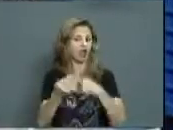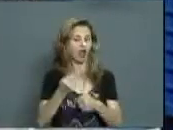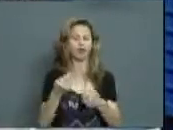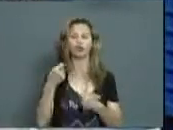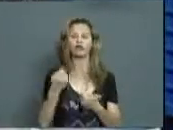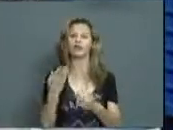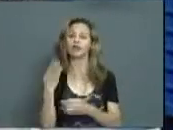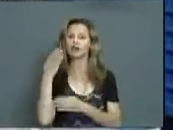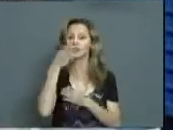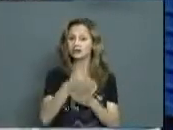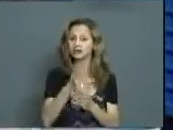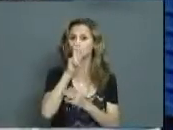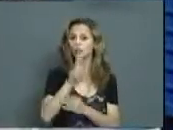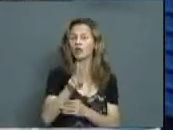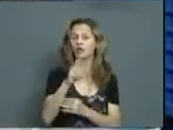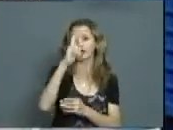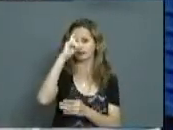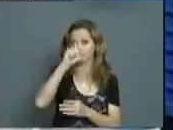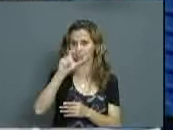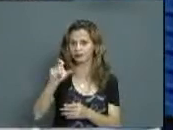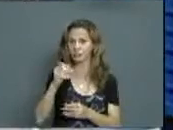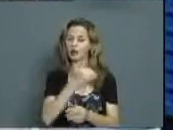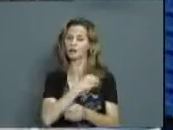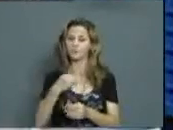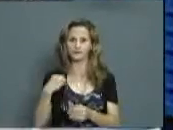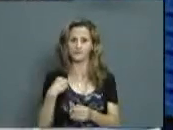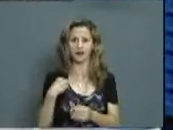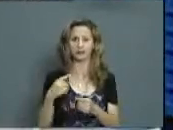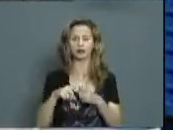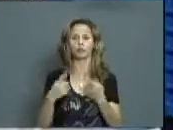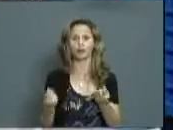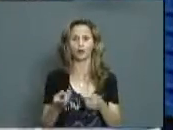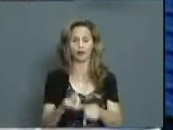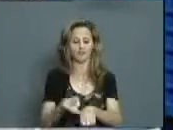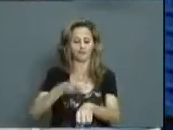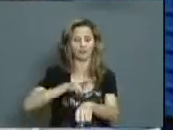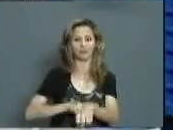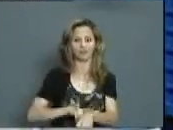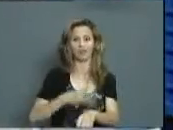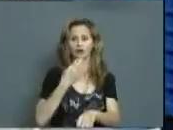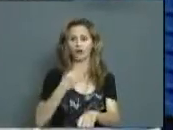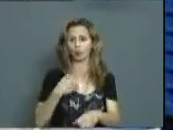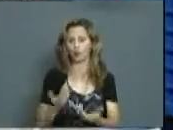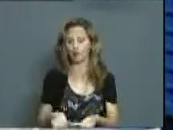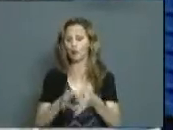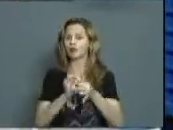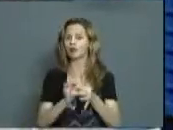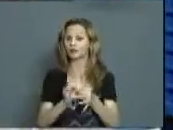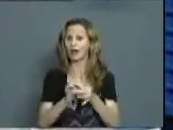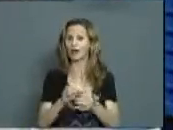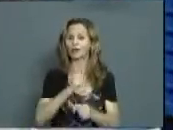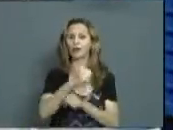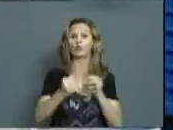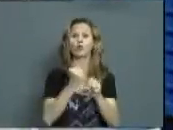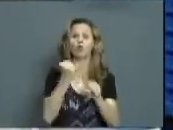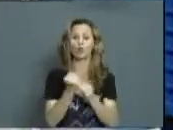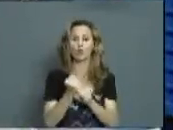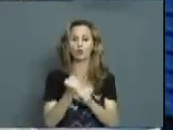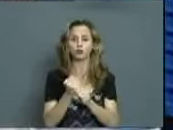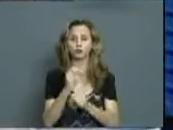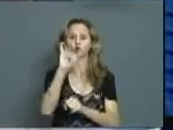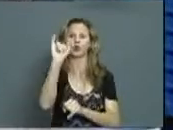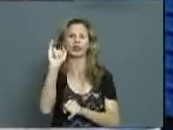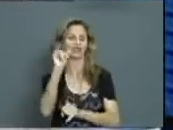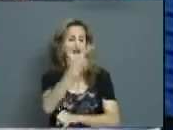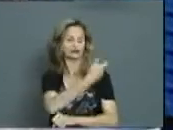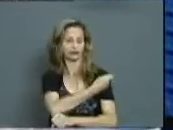atenderse, porque el programa de prevención para que el virus crezca y para que no llegue a formas graves incluye el uso del interferón temprano,